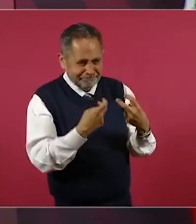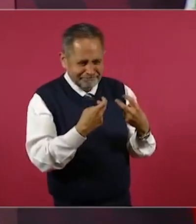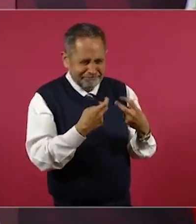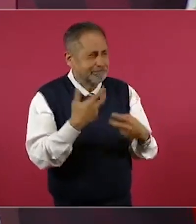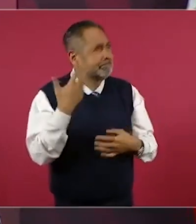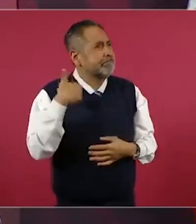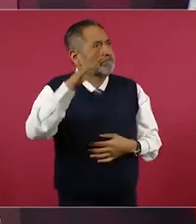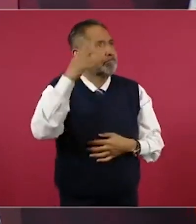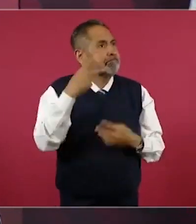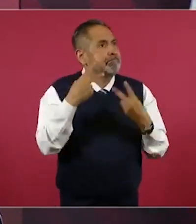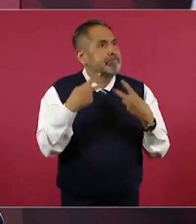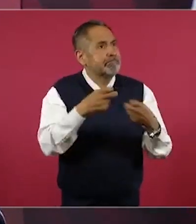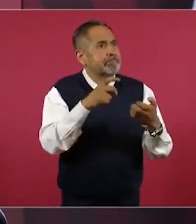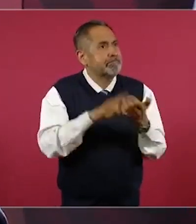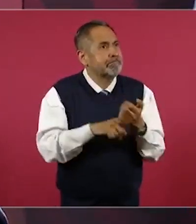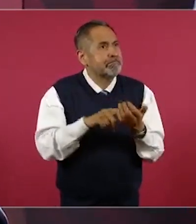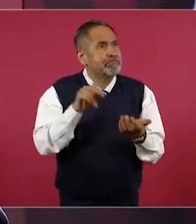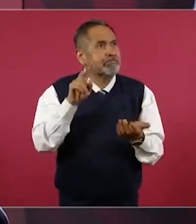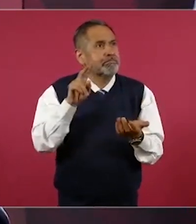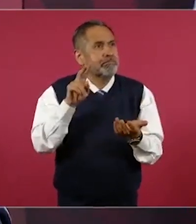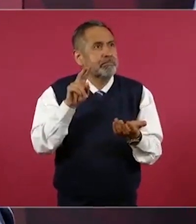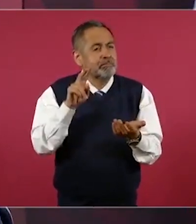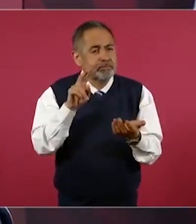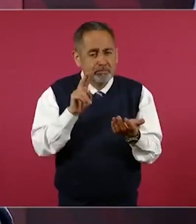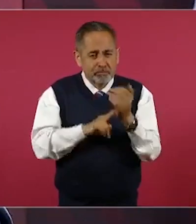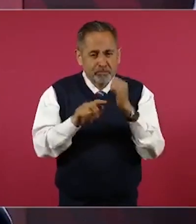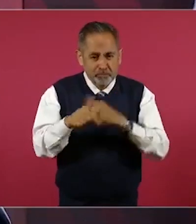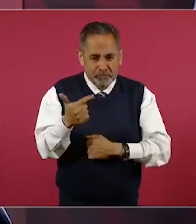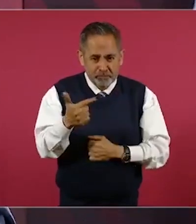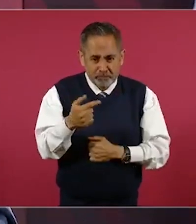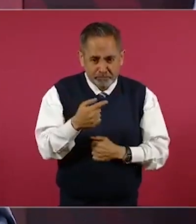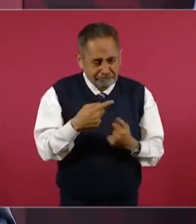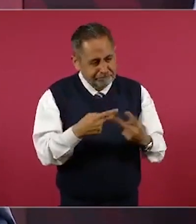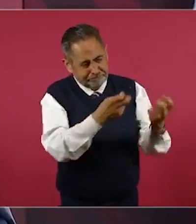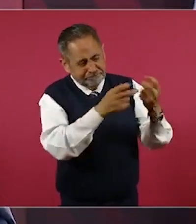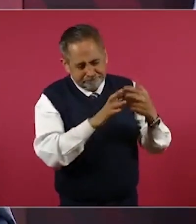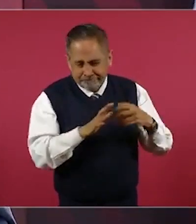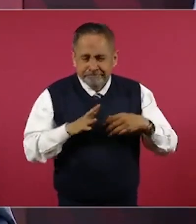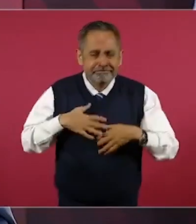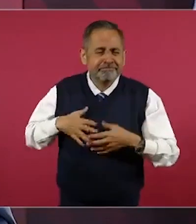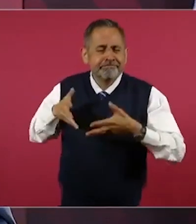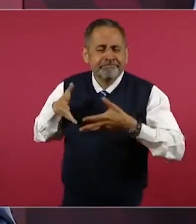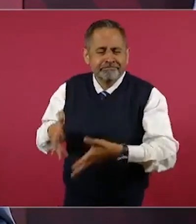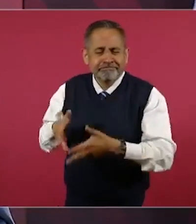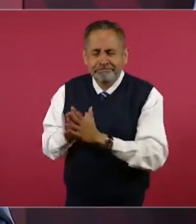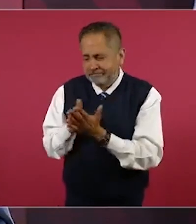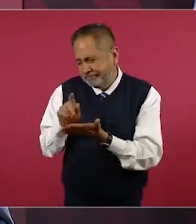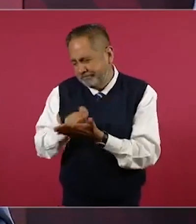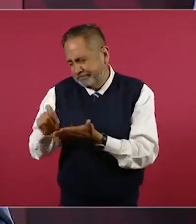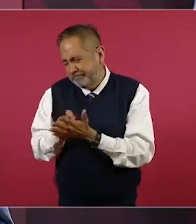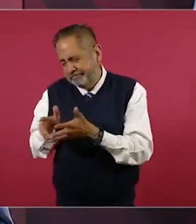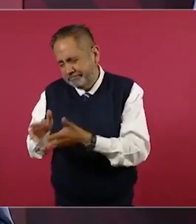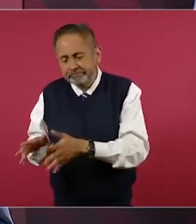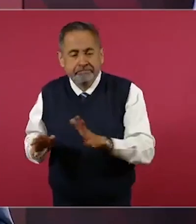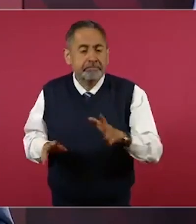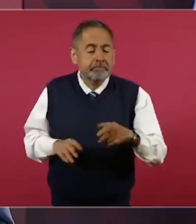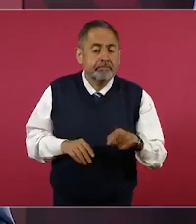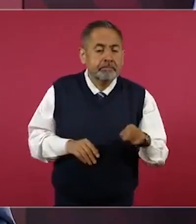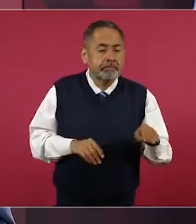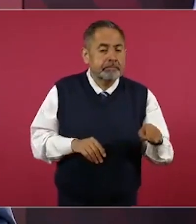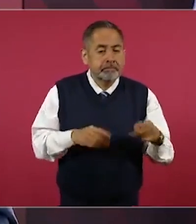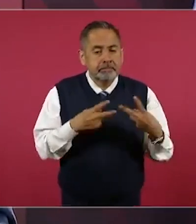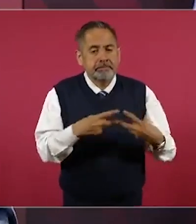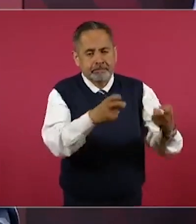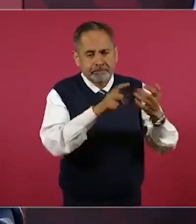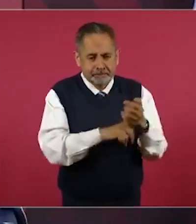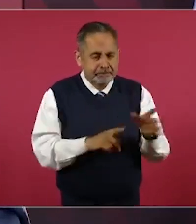en el 12 y que quedaron eh nuestros simpatizantes